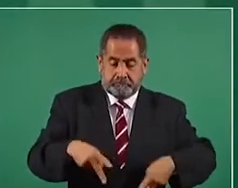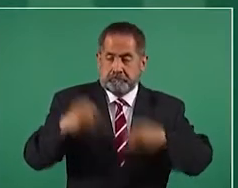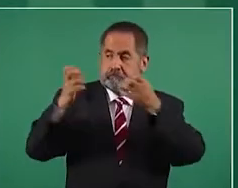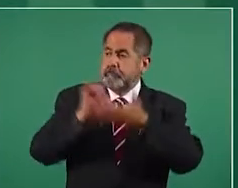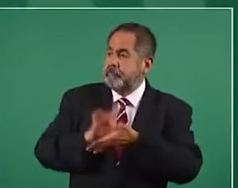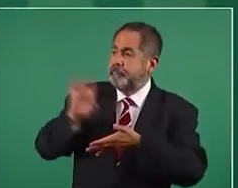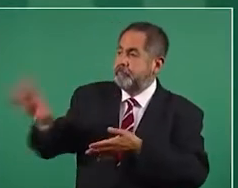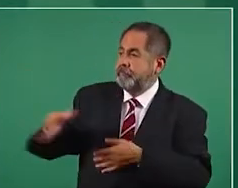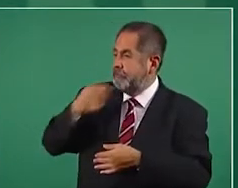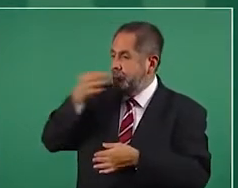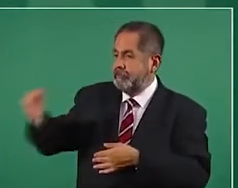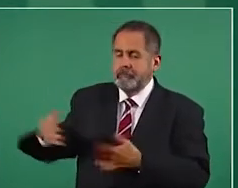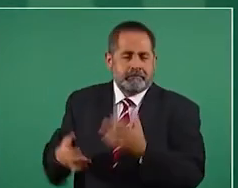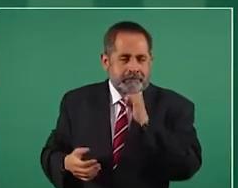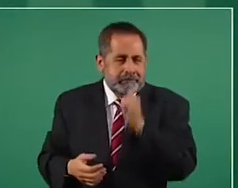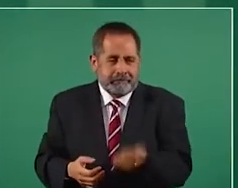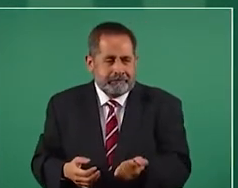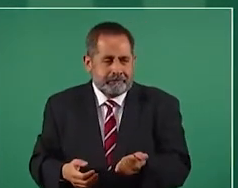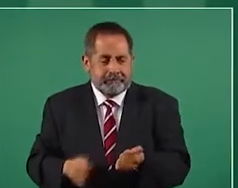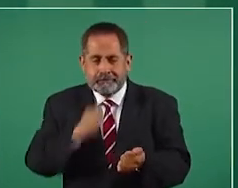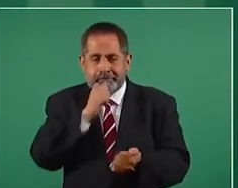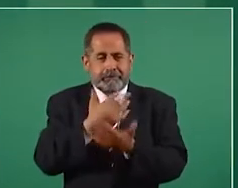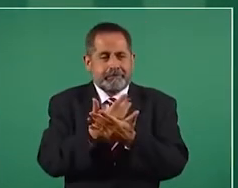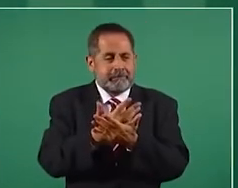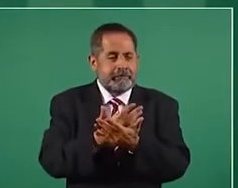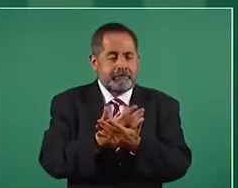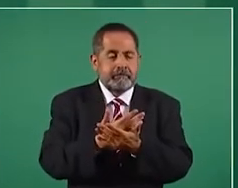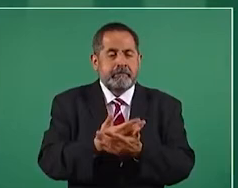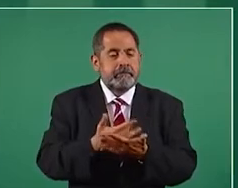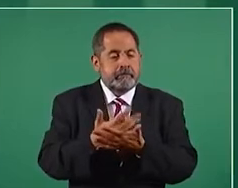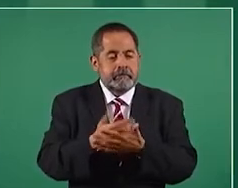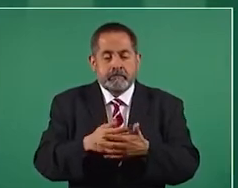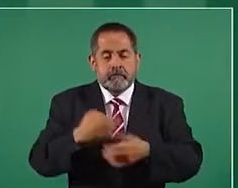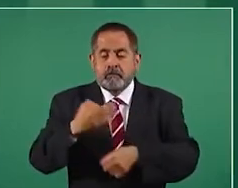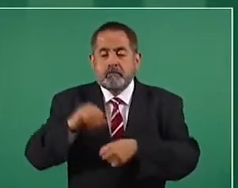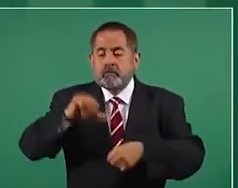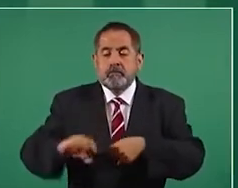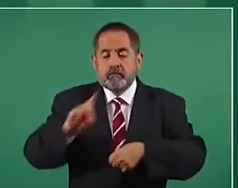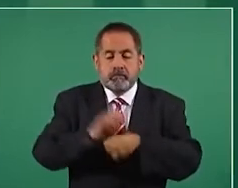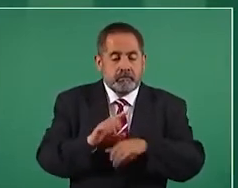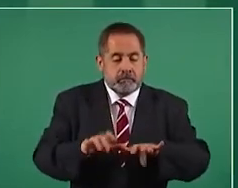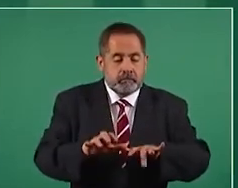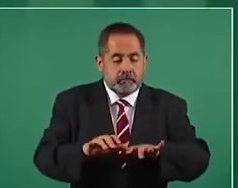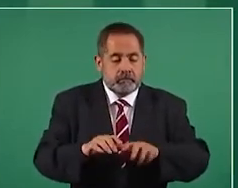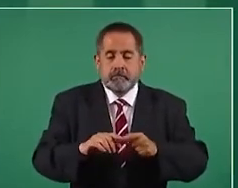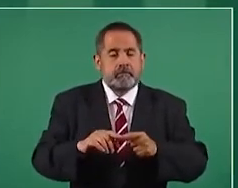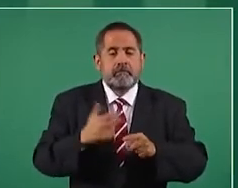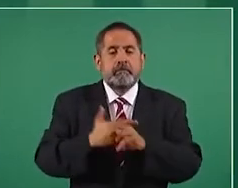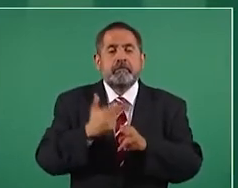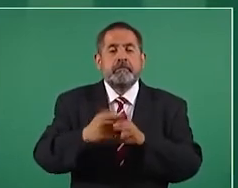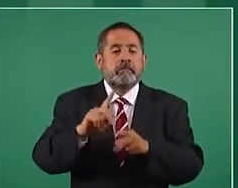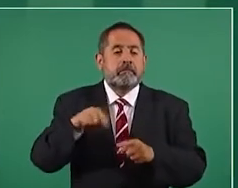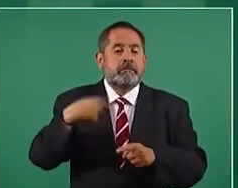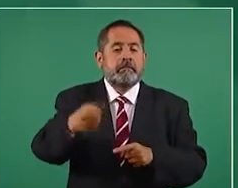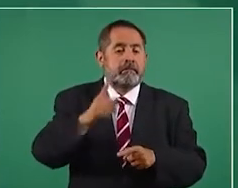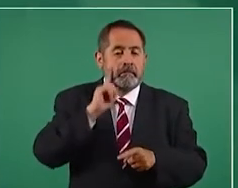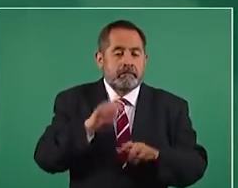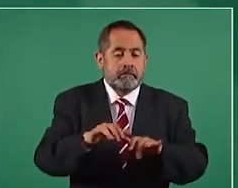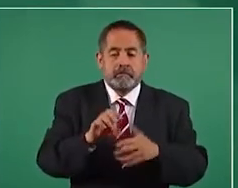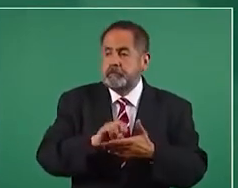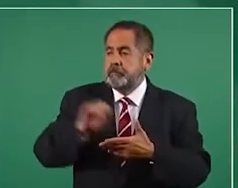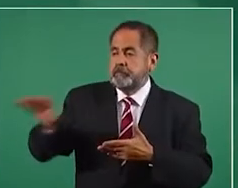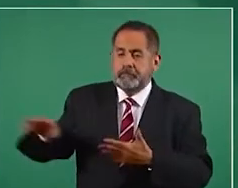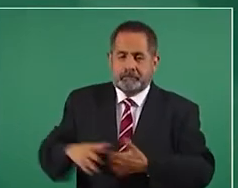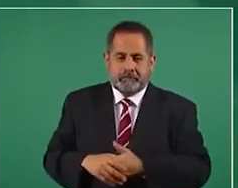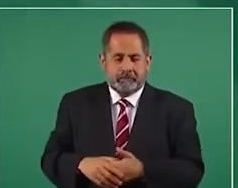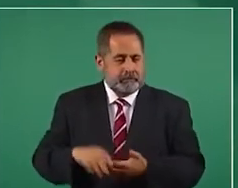los registros nominales se desfasan, no se hacen en tiempo real. ¿Qué son los registros nominales? Cuando usted se vacuna, tiene